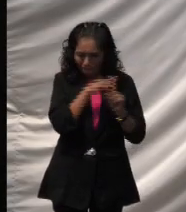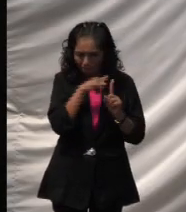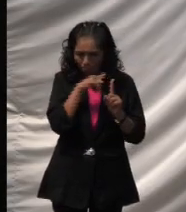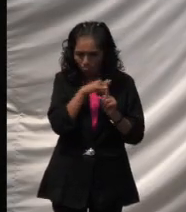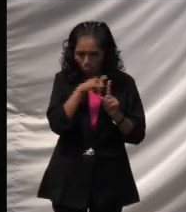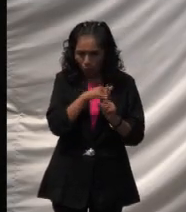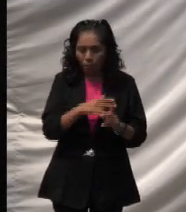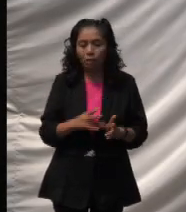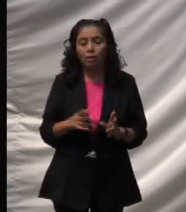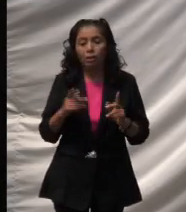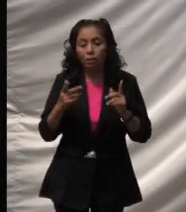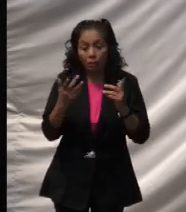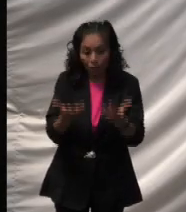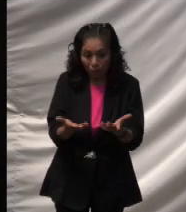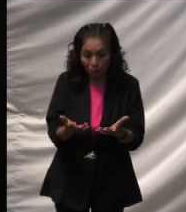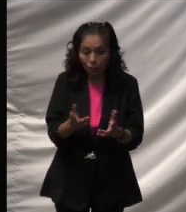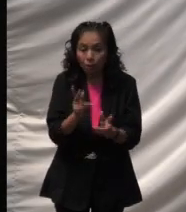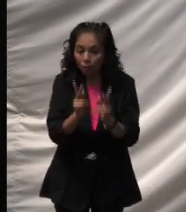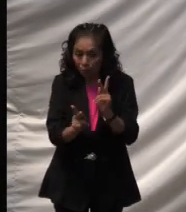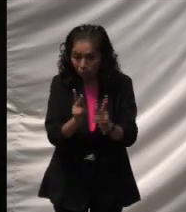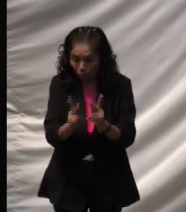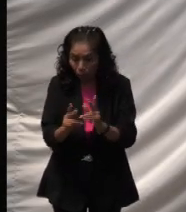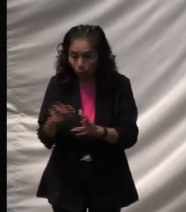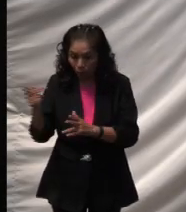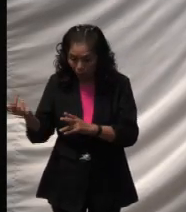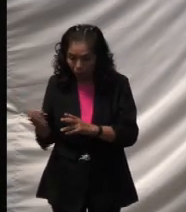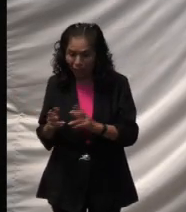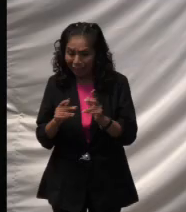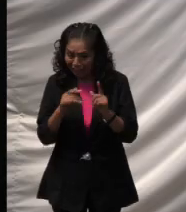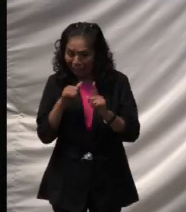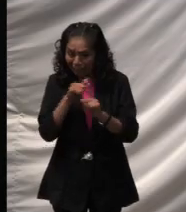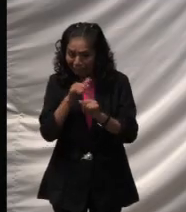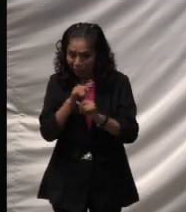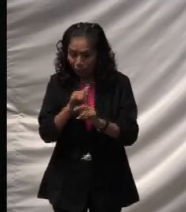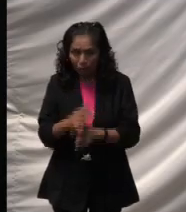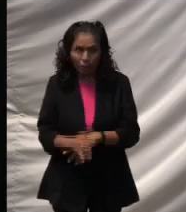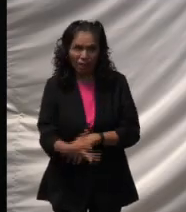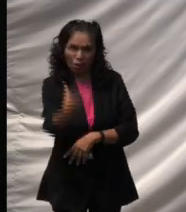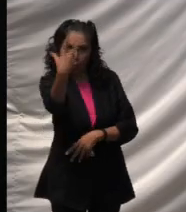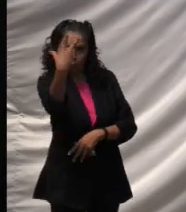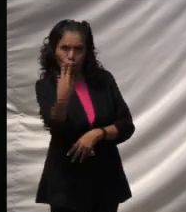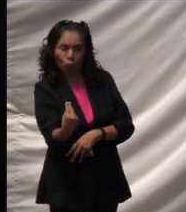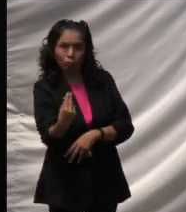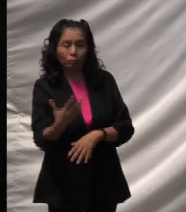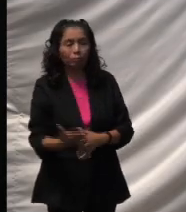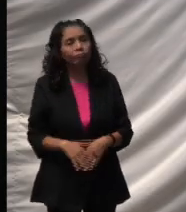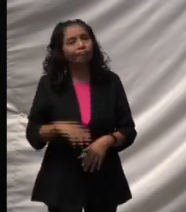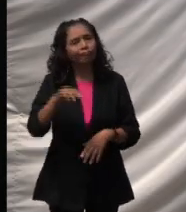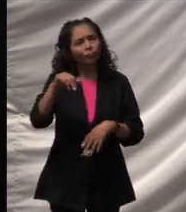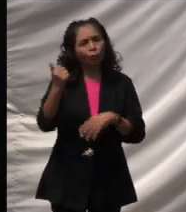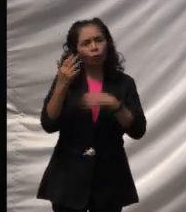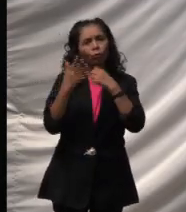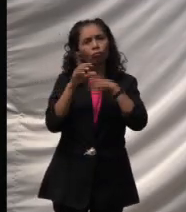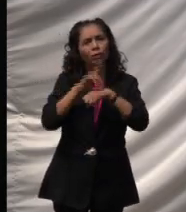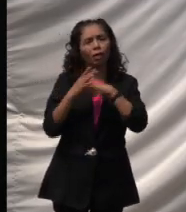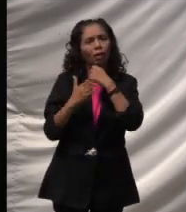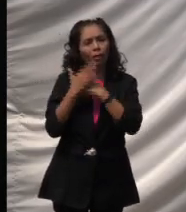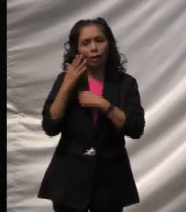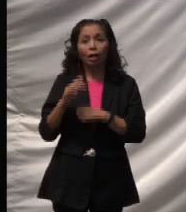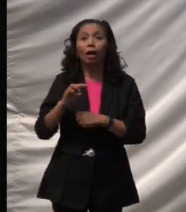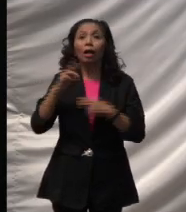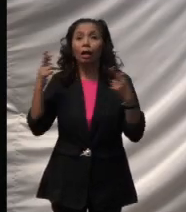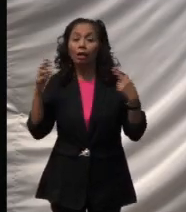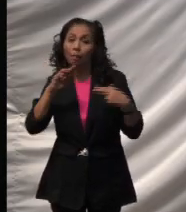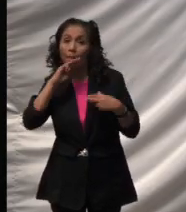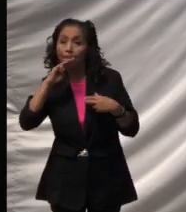y ella le comentó a Allison que iba a hablar con su mamá sobre esto, a lo que ella se negó. A la mañana siguiente, su mamá fue a hablar a